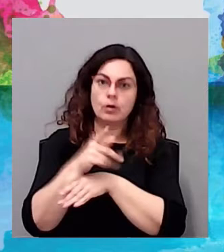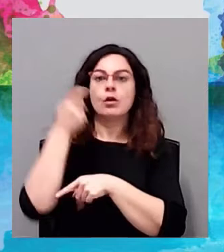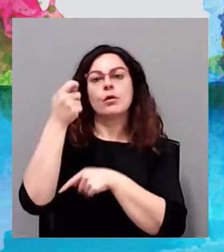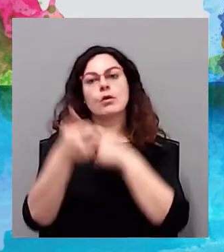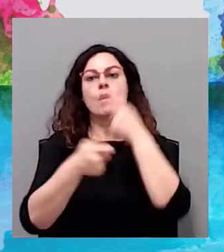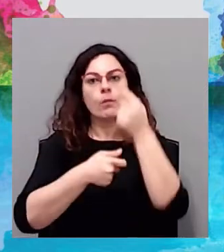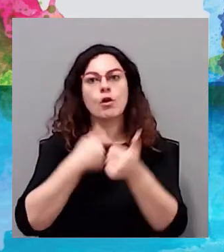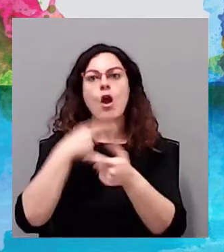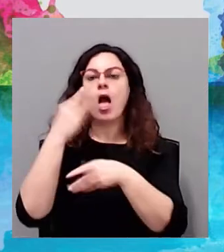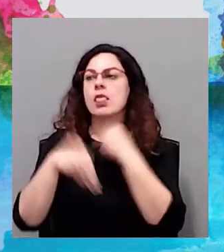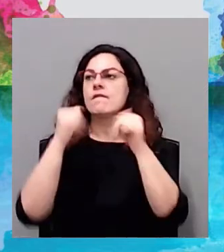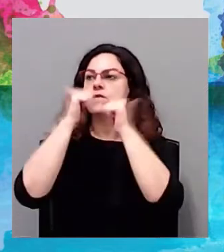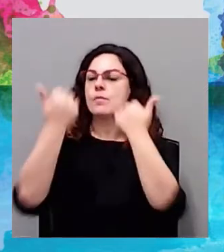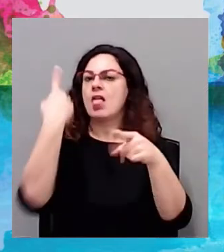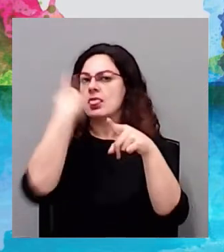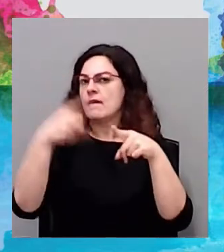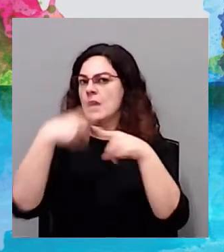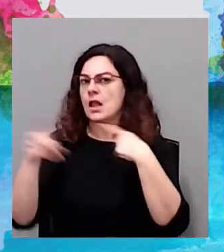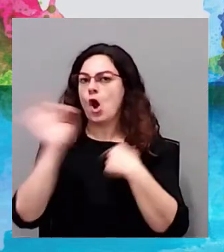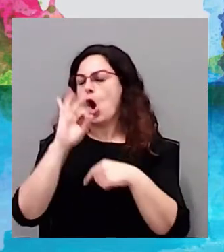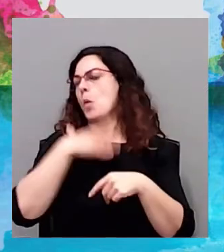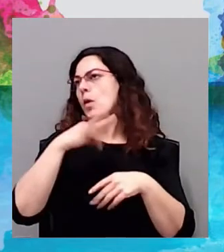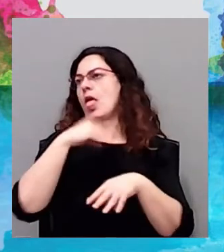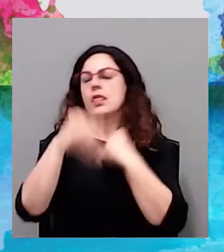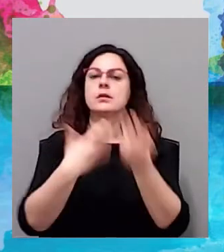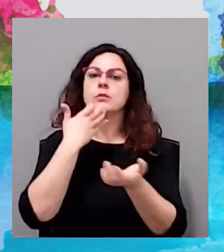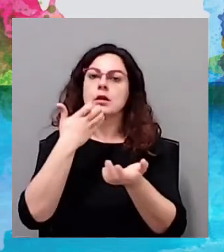más diferente o puede hacerse de manera, por ejemplo, inmersiva,